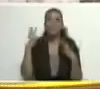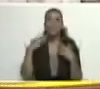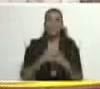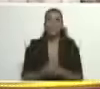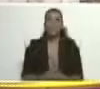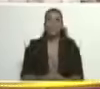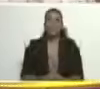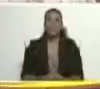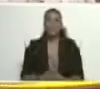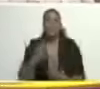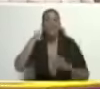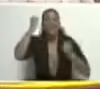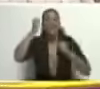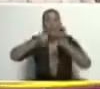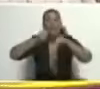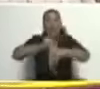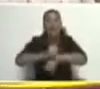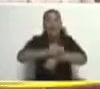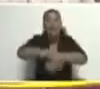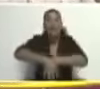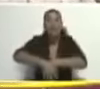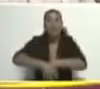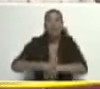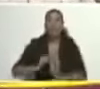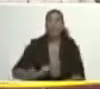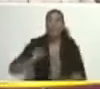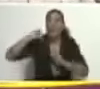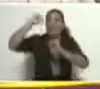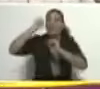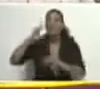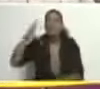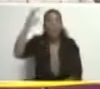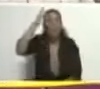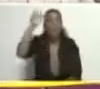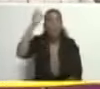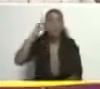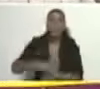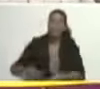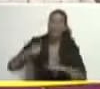¡Allá, allá el ALBA! ¡Allá, allá Bolivia!